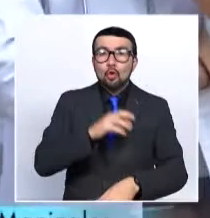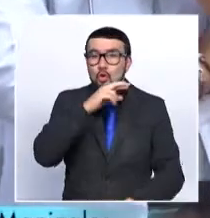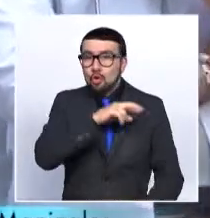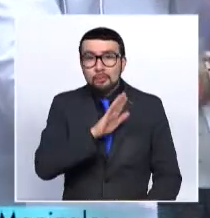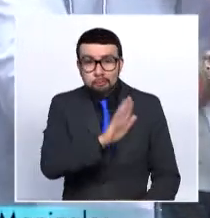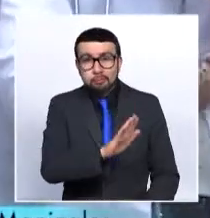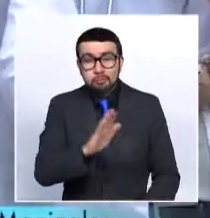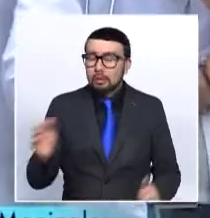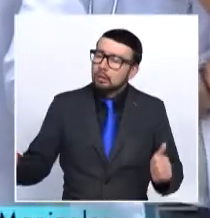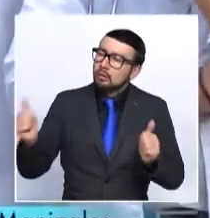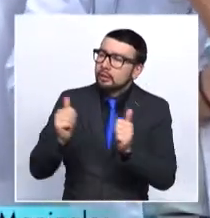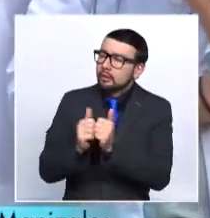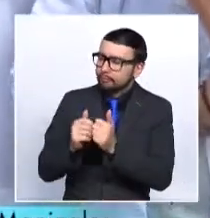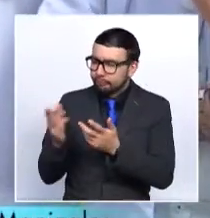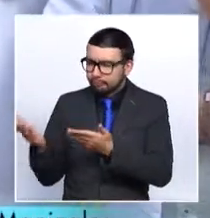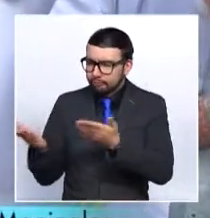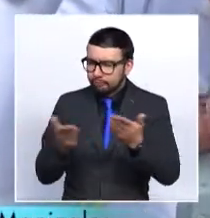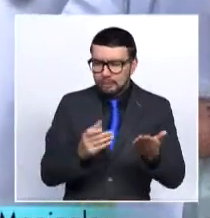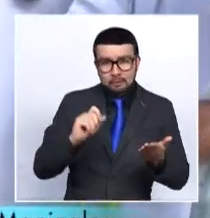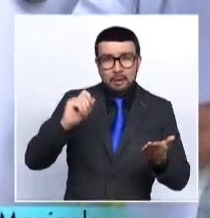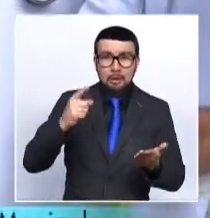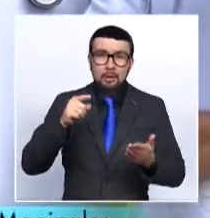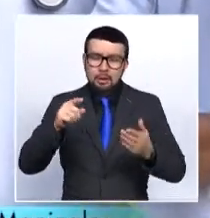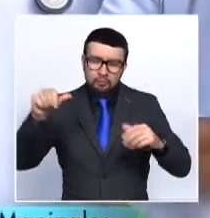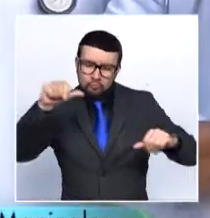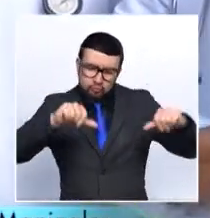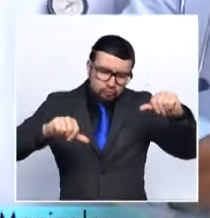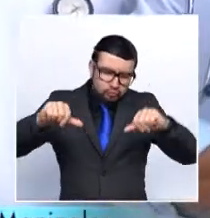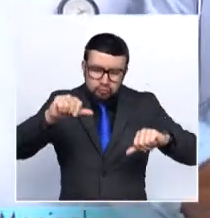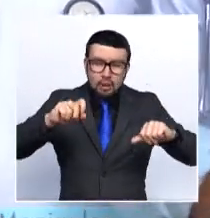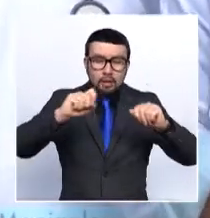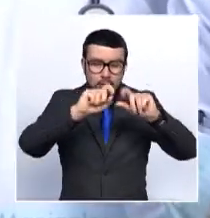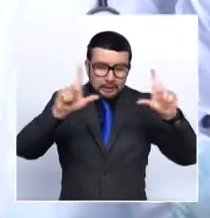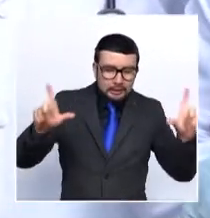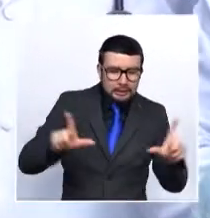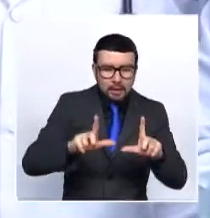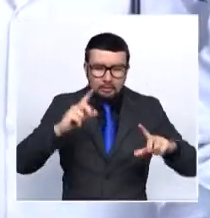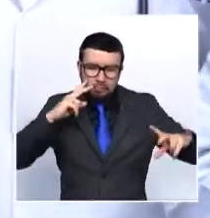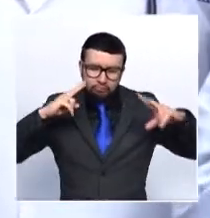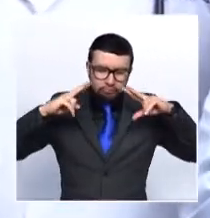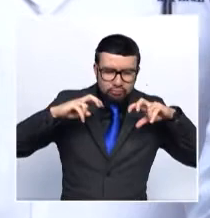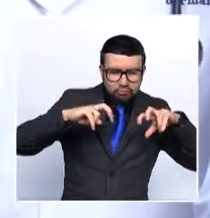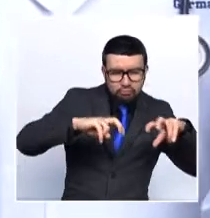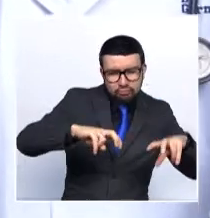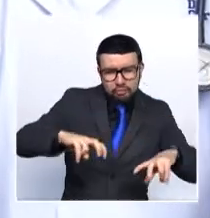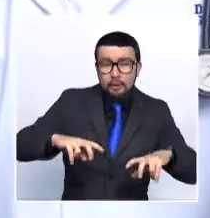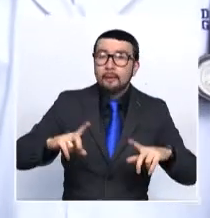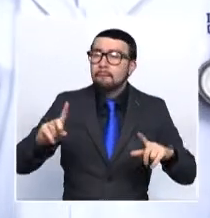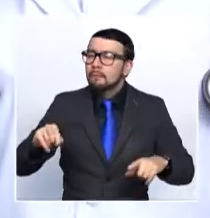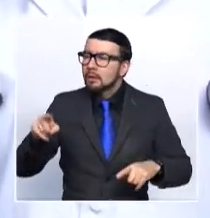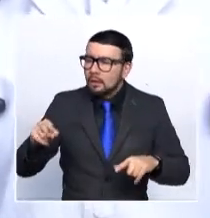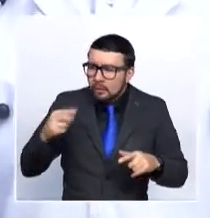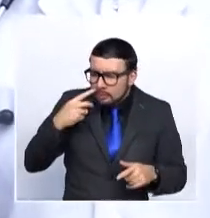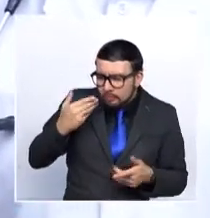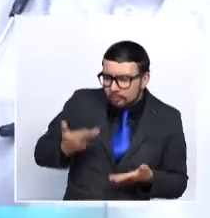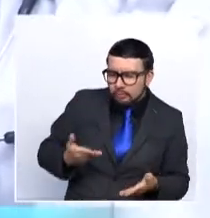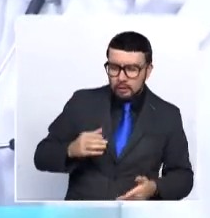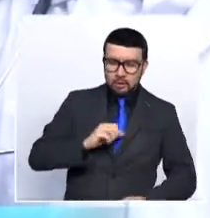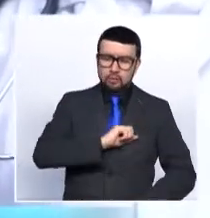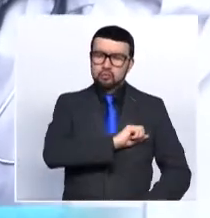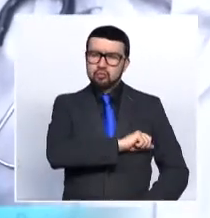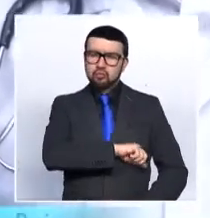y se les hace unos exámenes de laboratorio clínico, también se les hace un rastreo ecográfico o